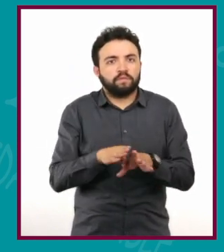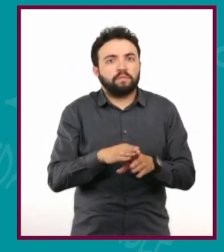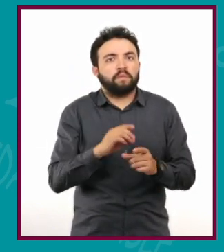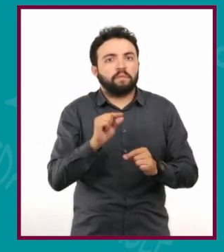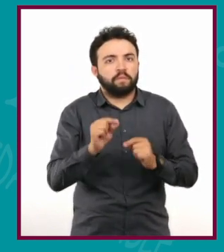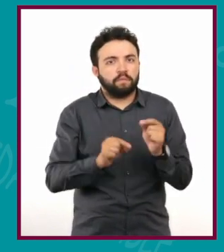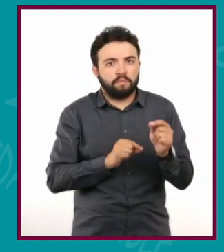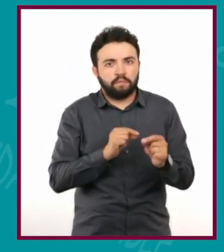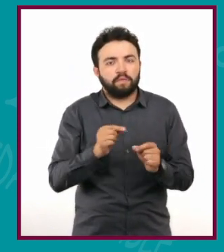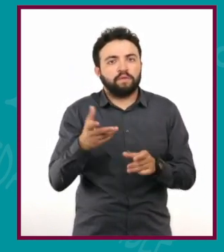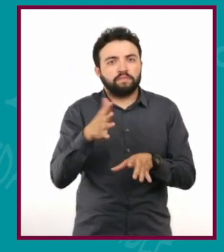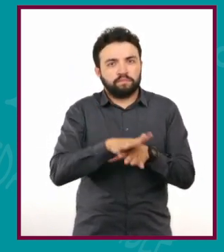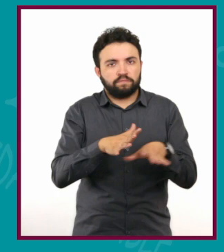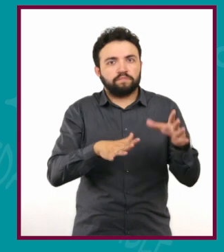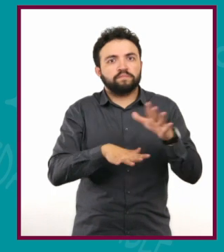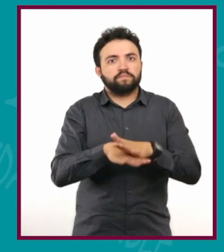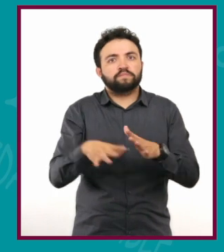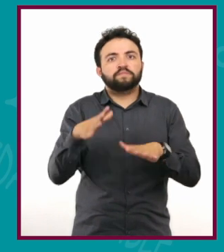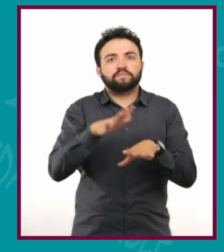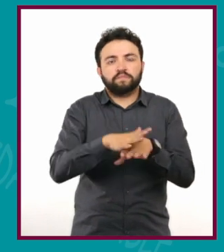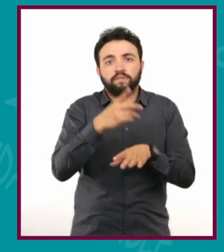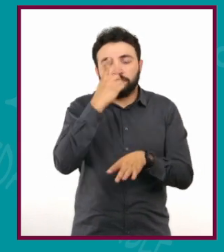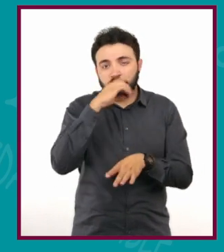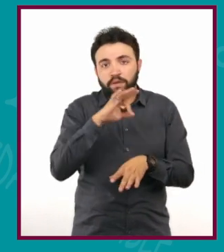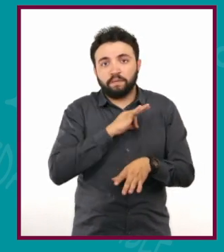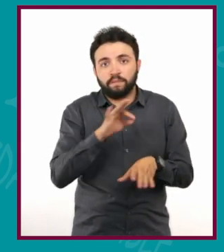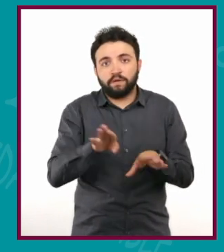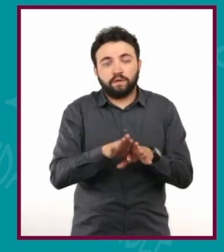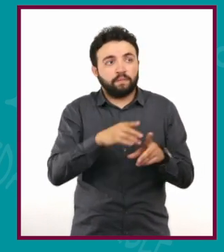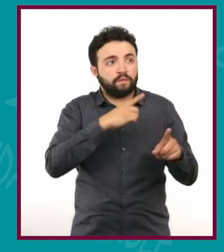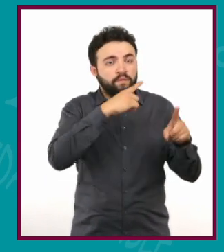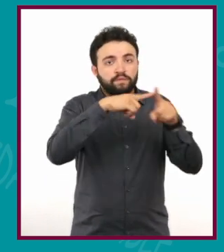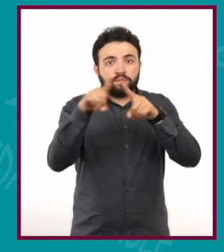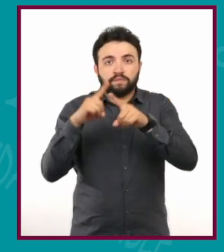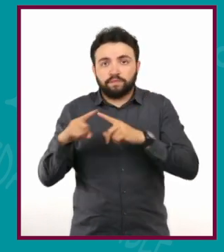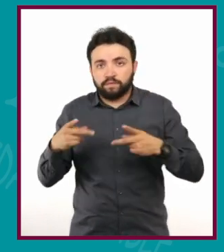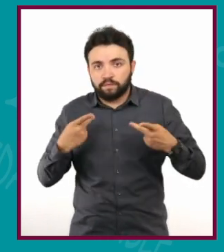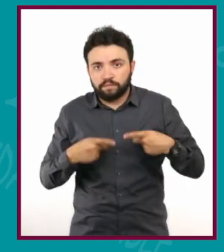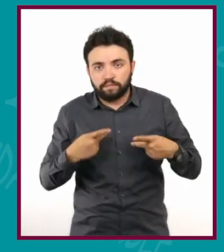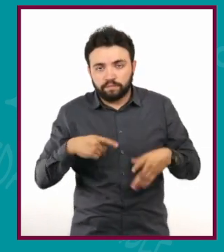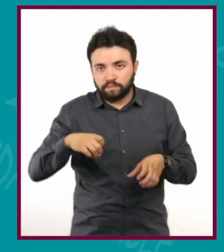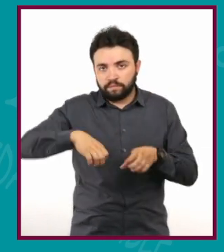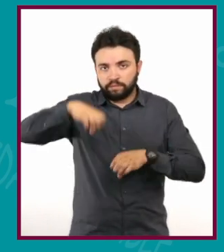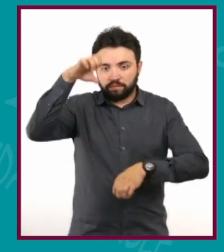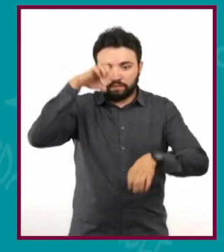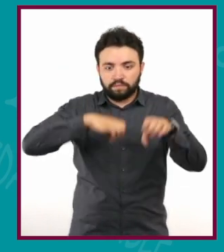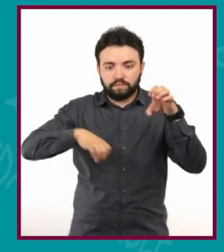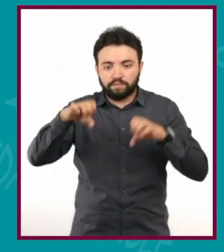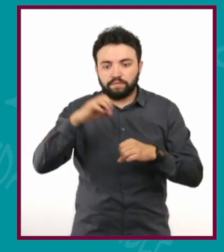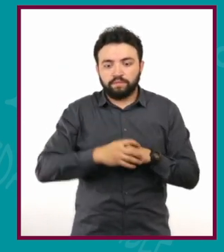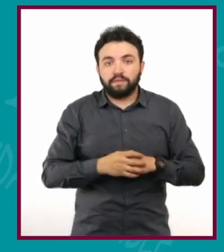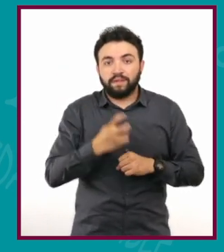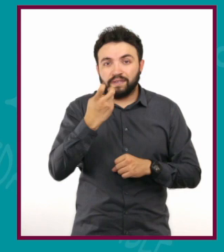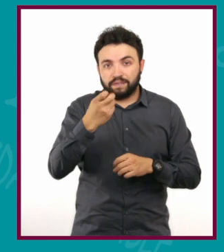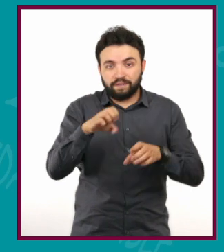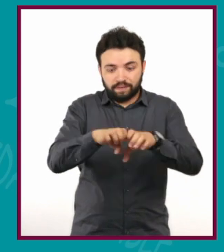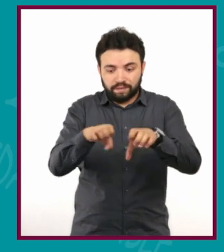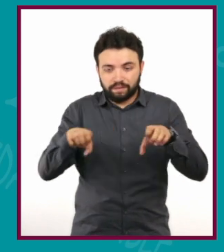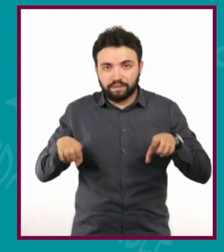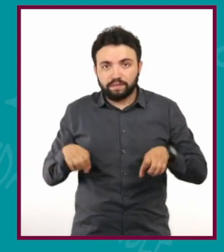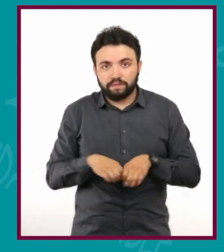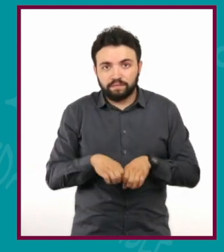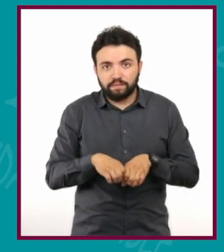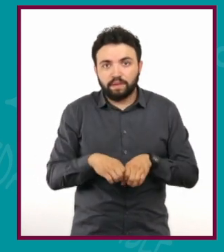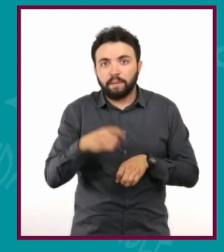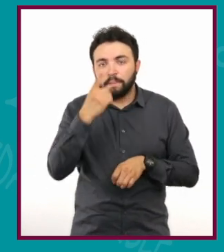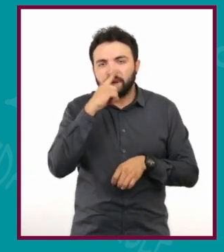construye para que pueda ser habitado entre diferentes personas de diferentes edades. Este espacio